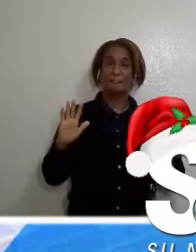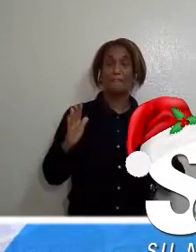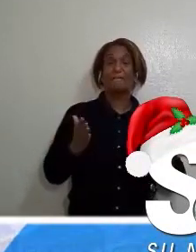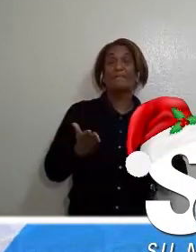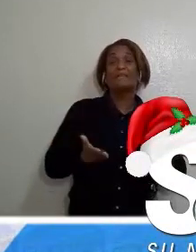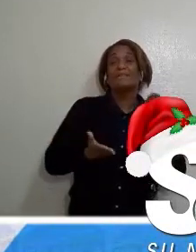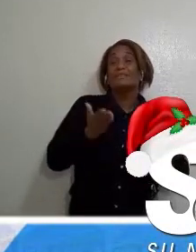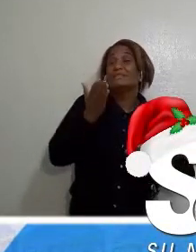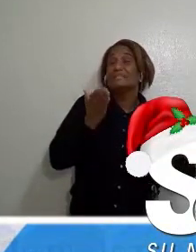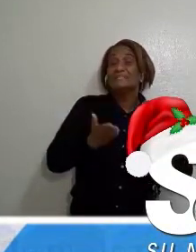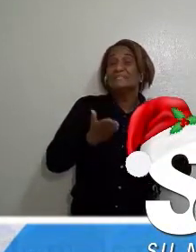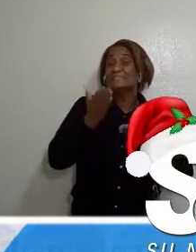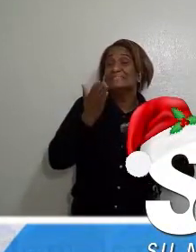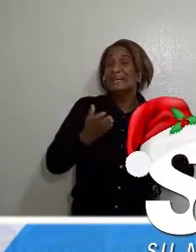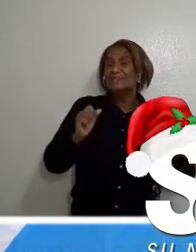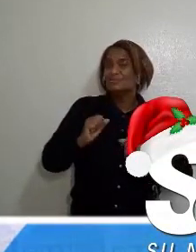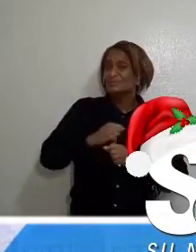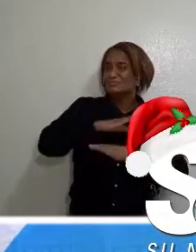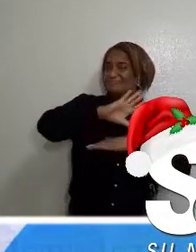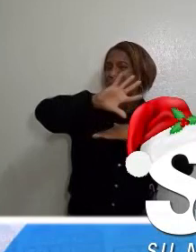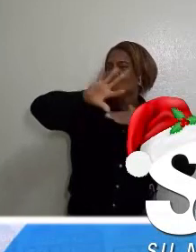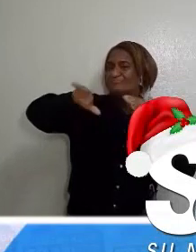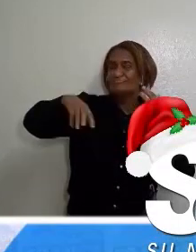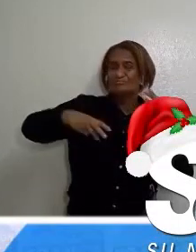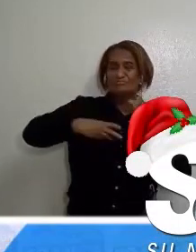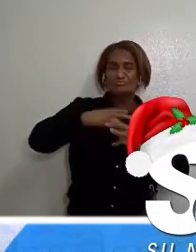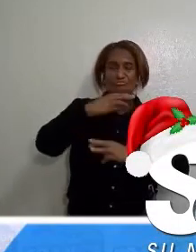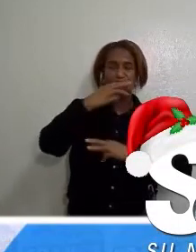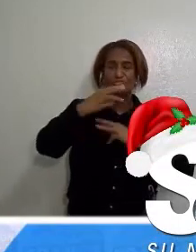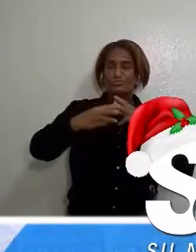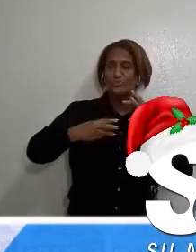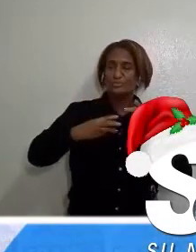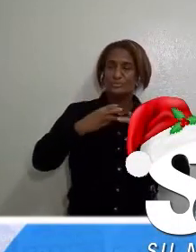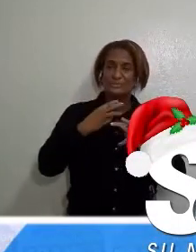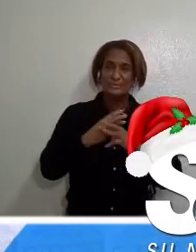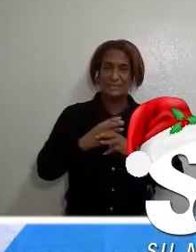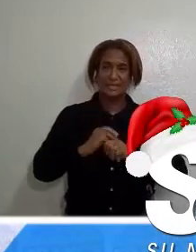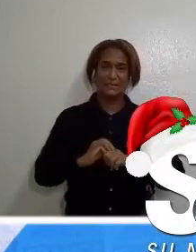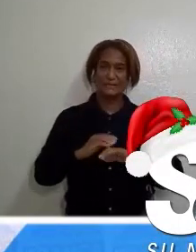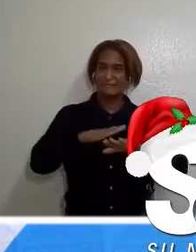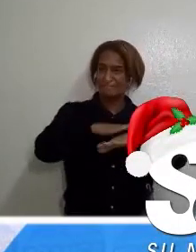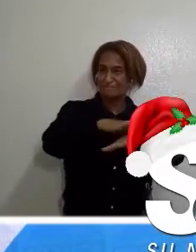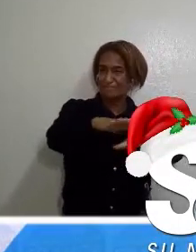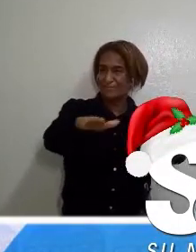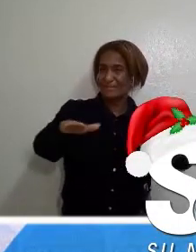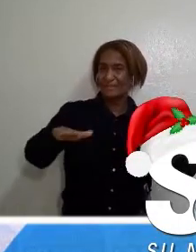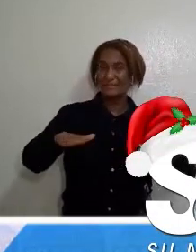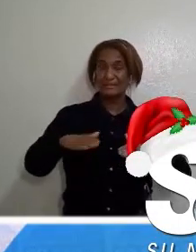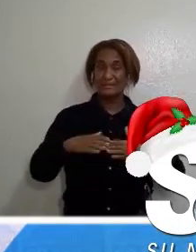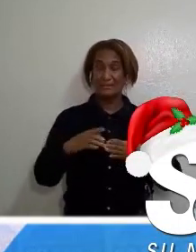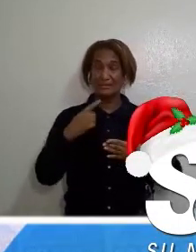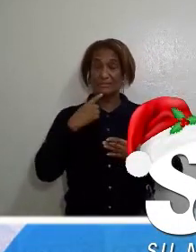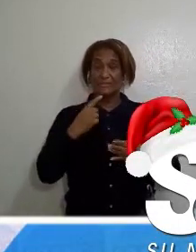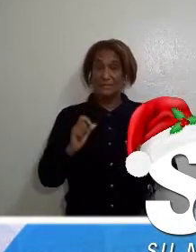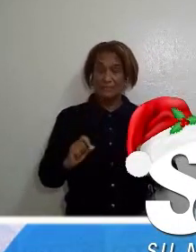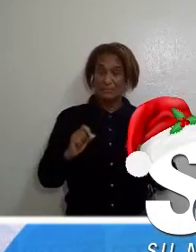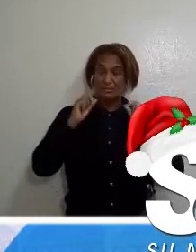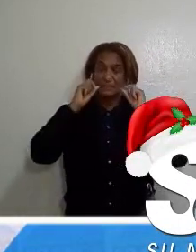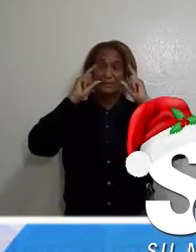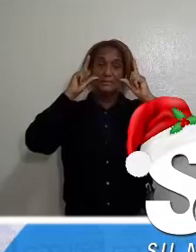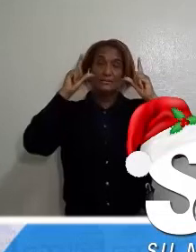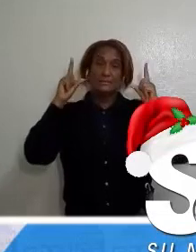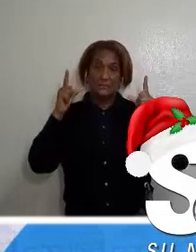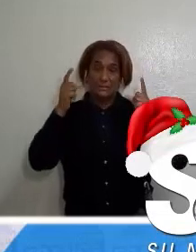funcionaba y pues dejó de asistir delegó en la honorable vicepresidenta de la República